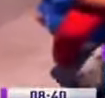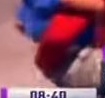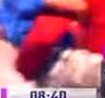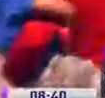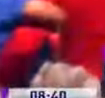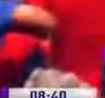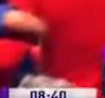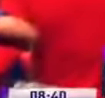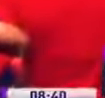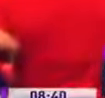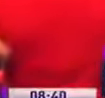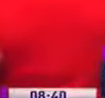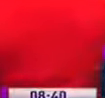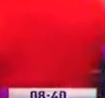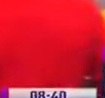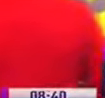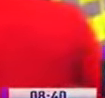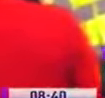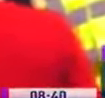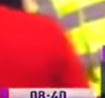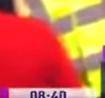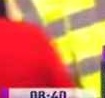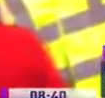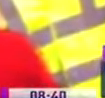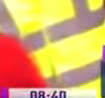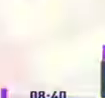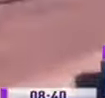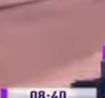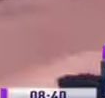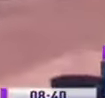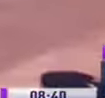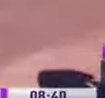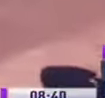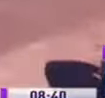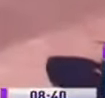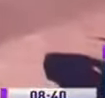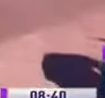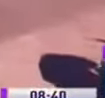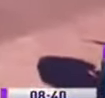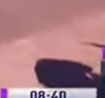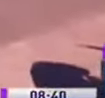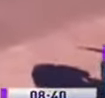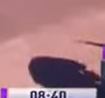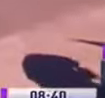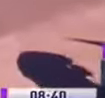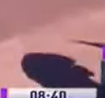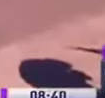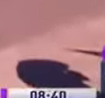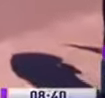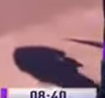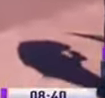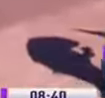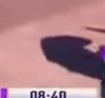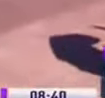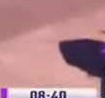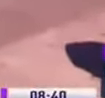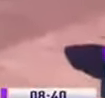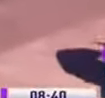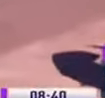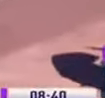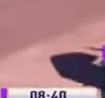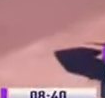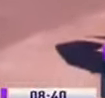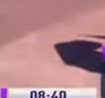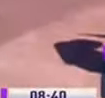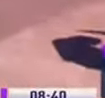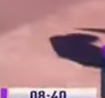abierta. Ponga reggaetón y mueva. hace estacionar bien su vehículo. No